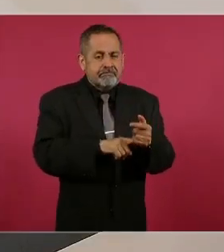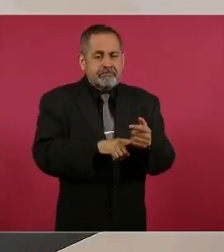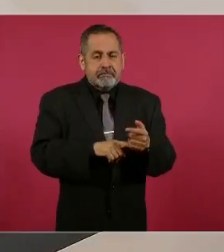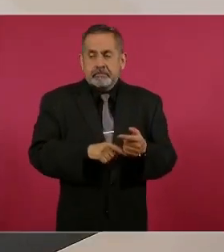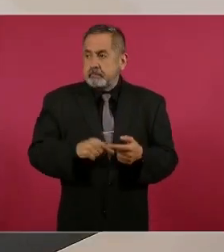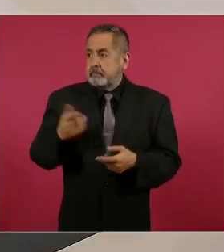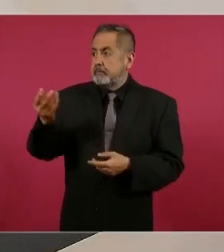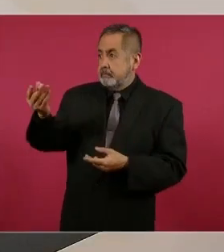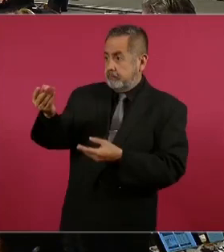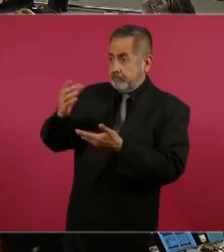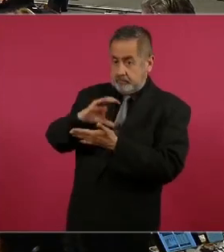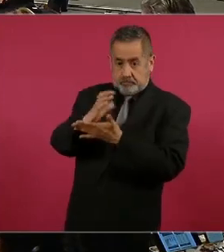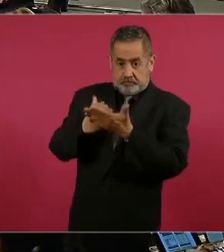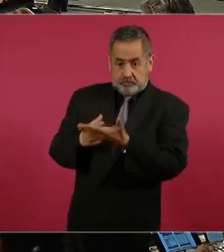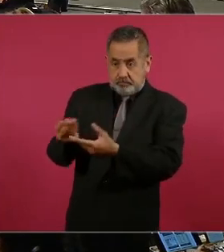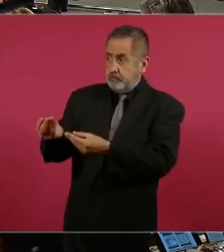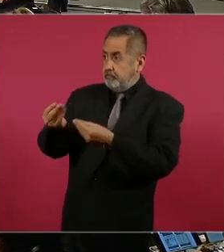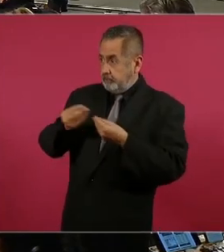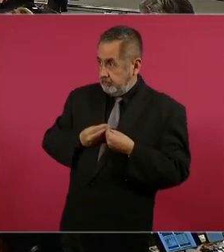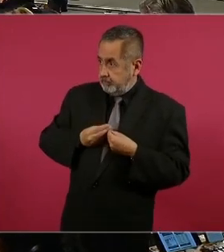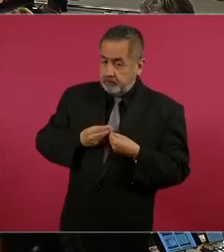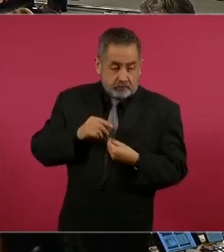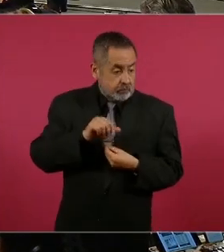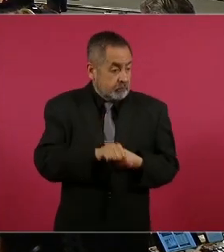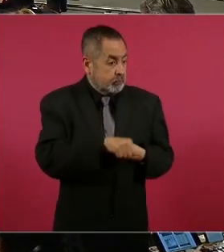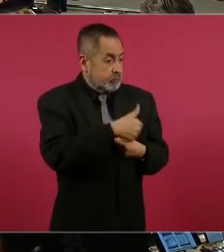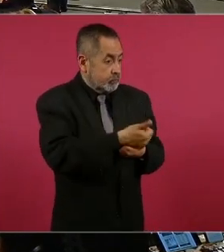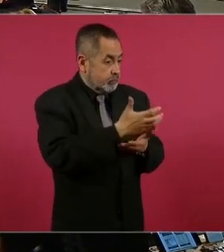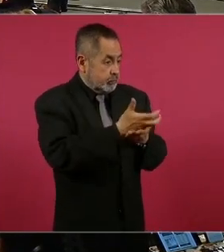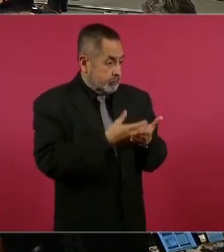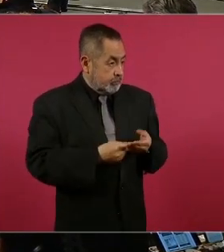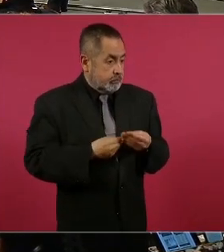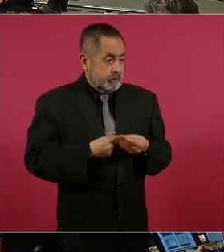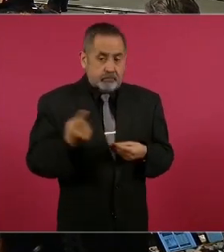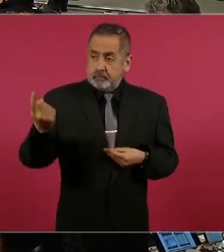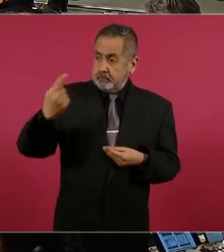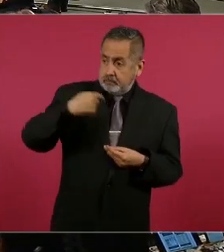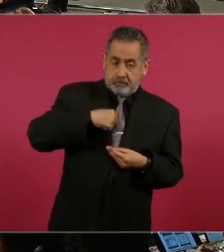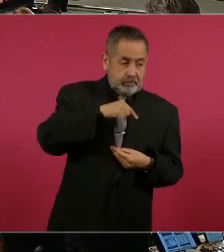contratistas, pues esa misma obra